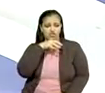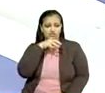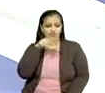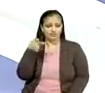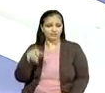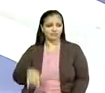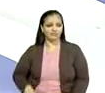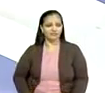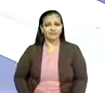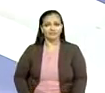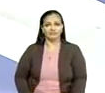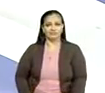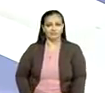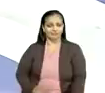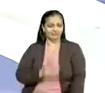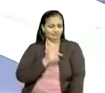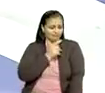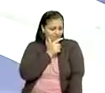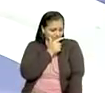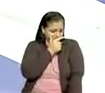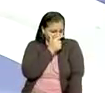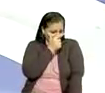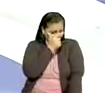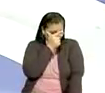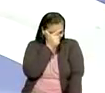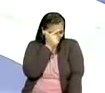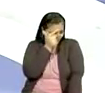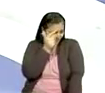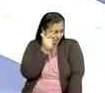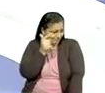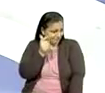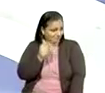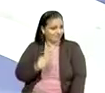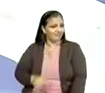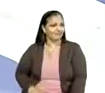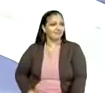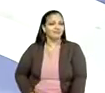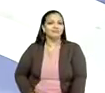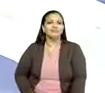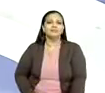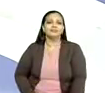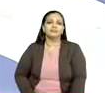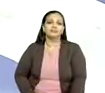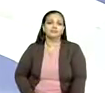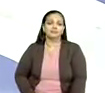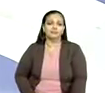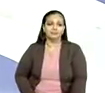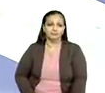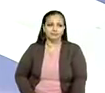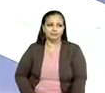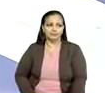mío! Pero me da vergüenza, ¿verdad? La chuchipuí, la michimichi, se, uy, qué vergüenza con ella.